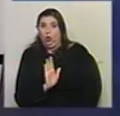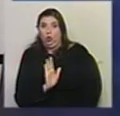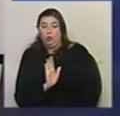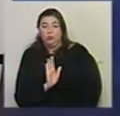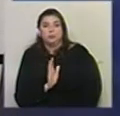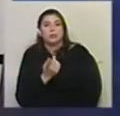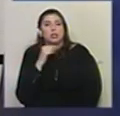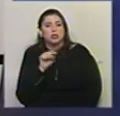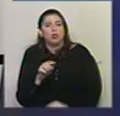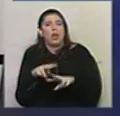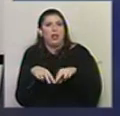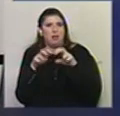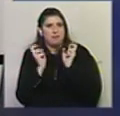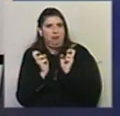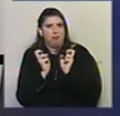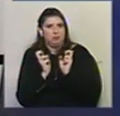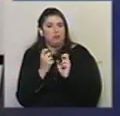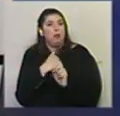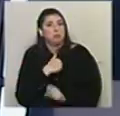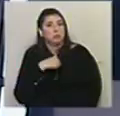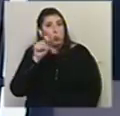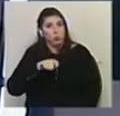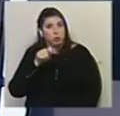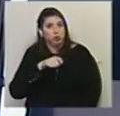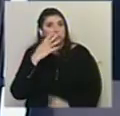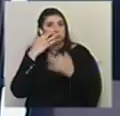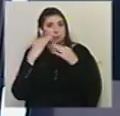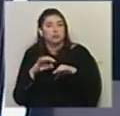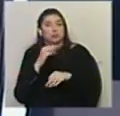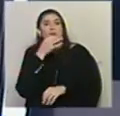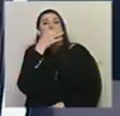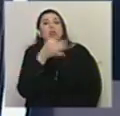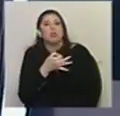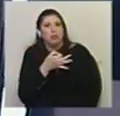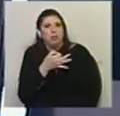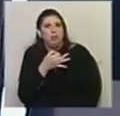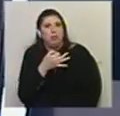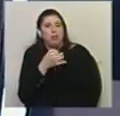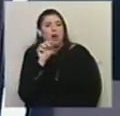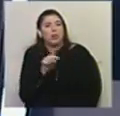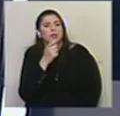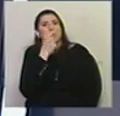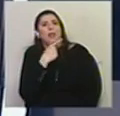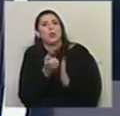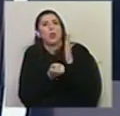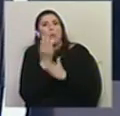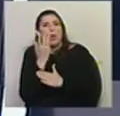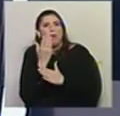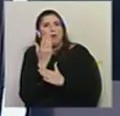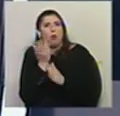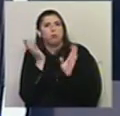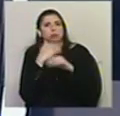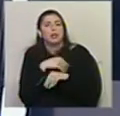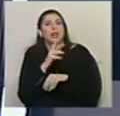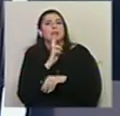a mí me ha pasado en juicio concreto, que yo he informado, que mire, con este medicamento nuevo responde